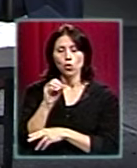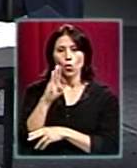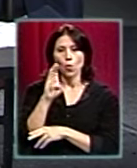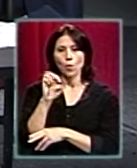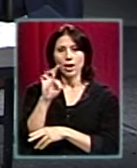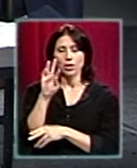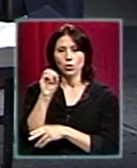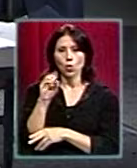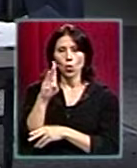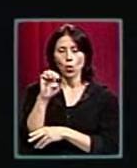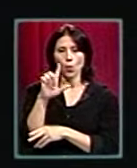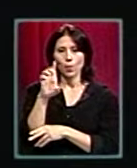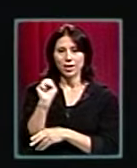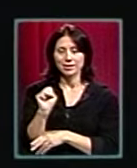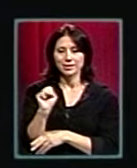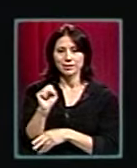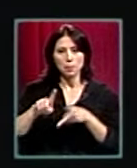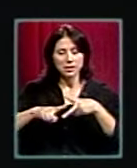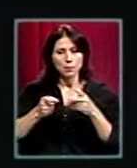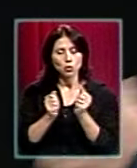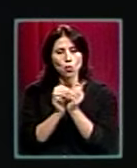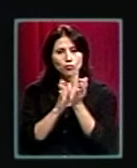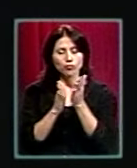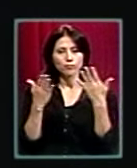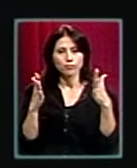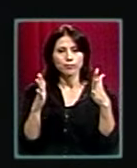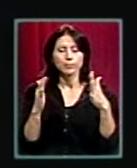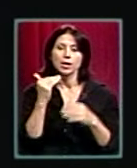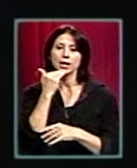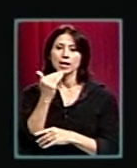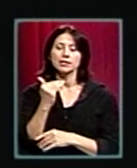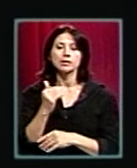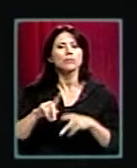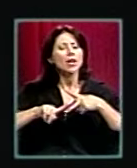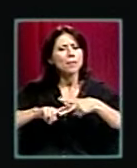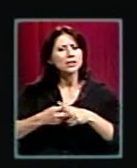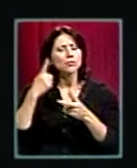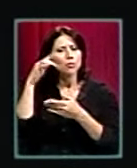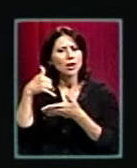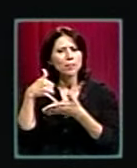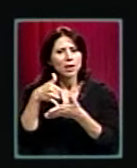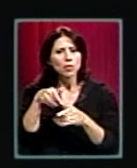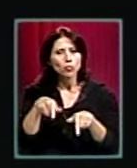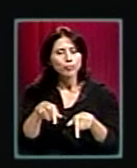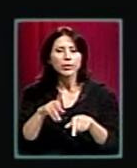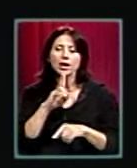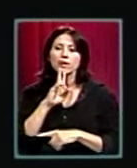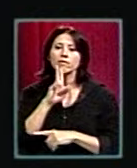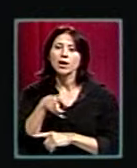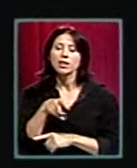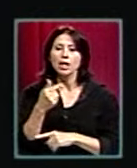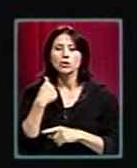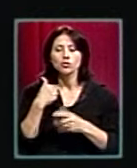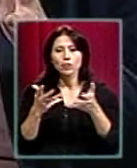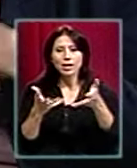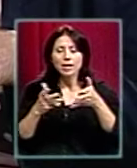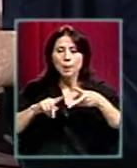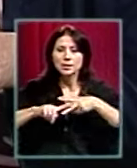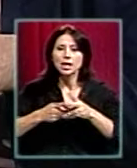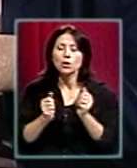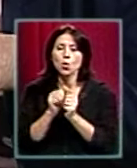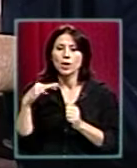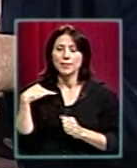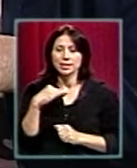abrimos con la felicitación. Muchísimas gracias. Tal vez empecemos por el premio. En realidad pensaba empezar por el ministerio,